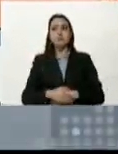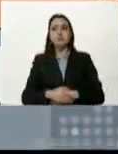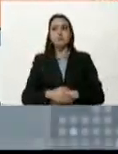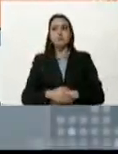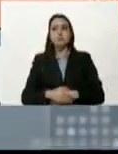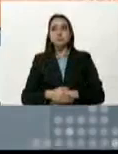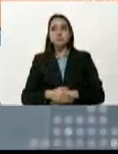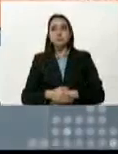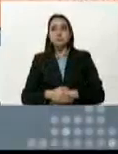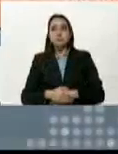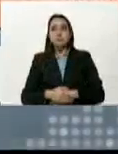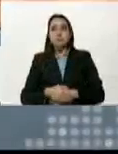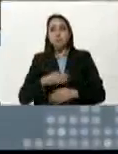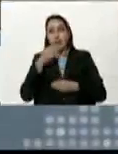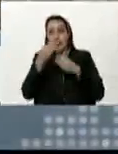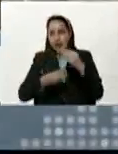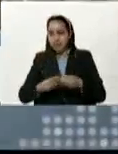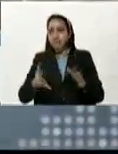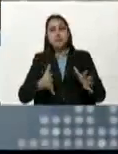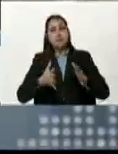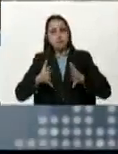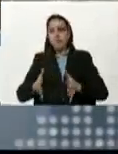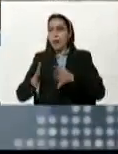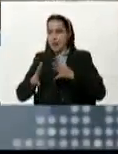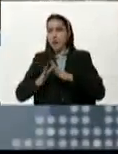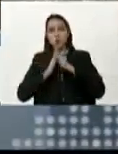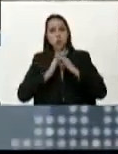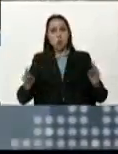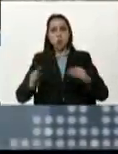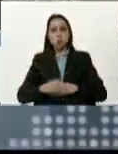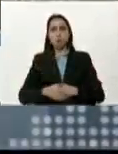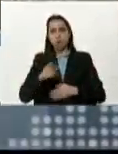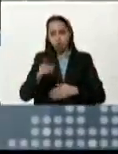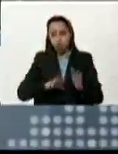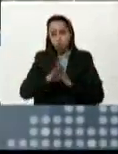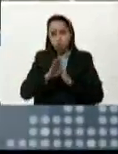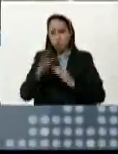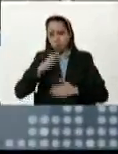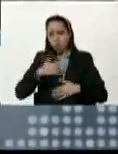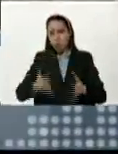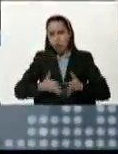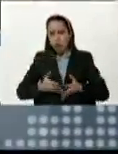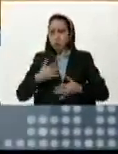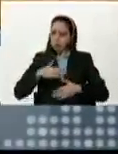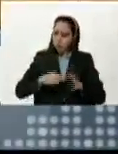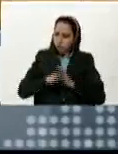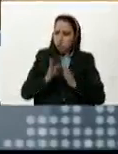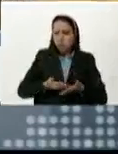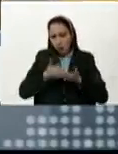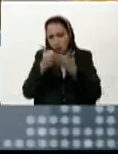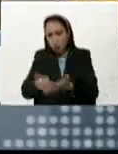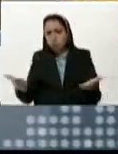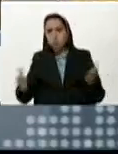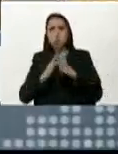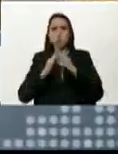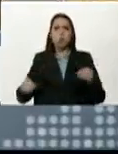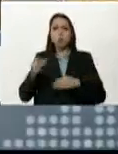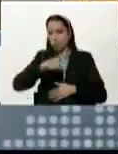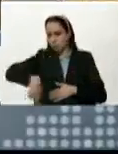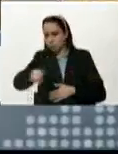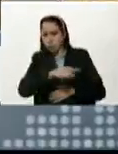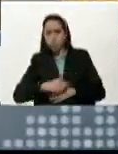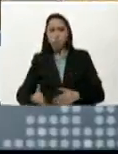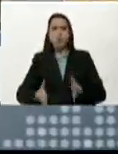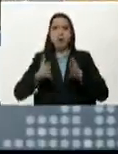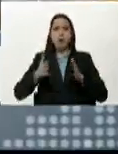jugar al ganar ganar si tú crees yo gano y si yo crezco tú gana si todos crecemos todos